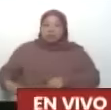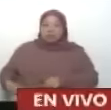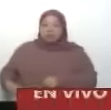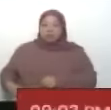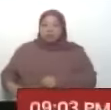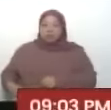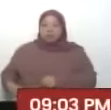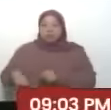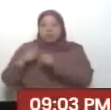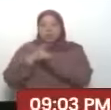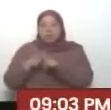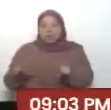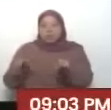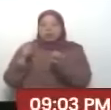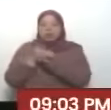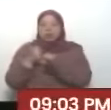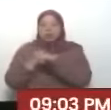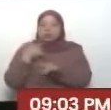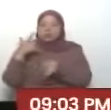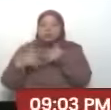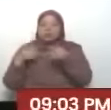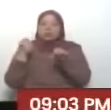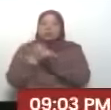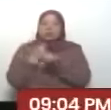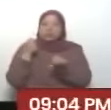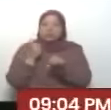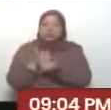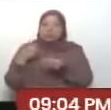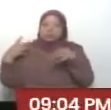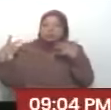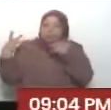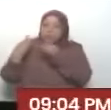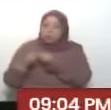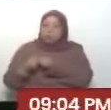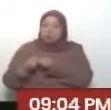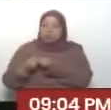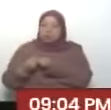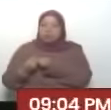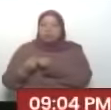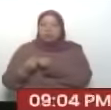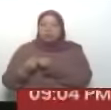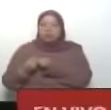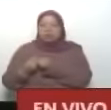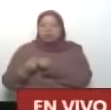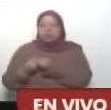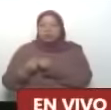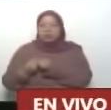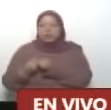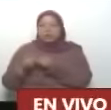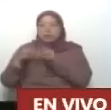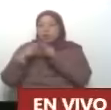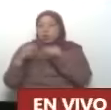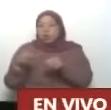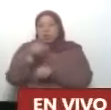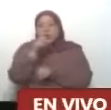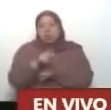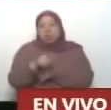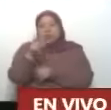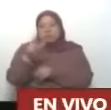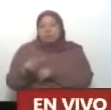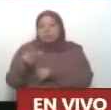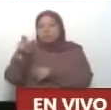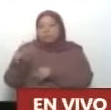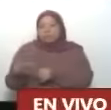Dubolay Peroso, hicimos un trabajo allí en conjunto, ¿no? Con todos los trabajadores. Con todos